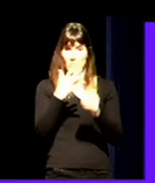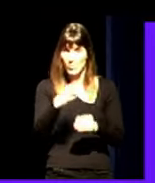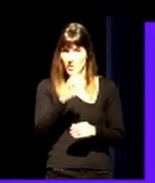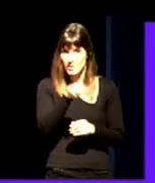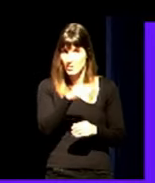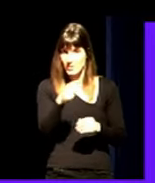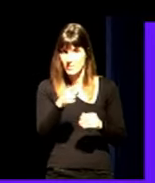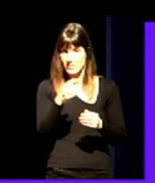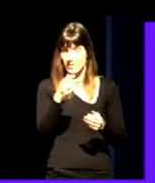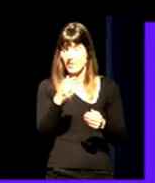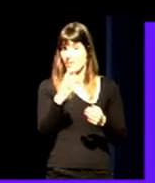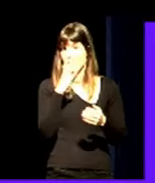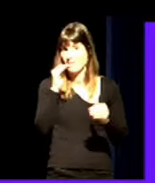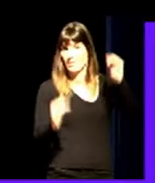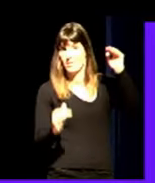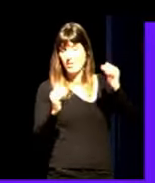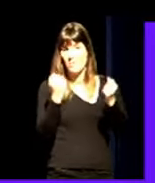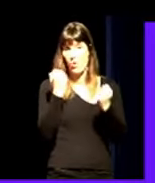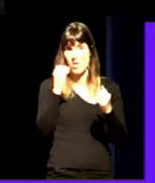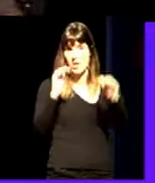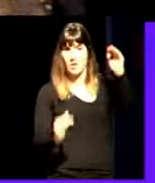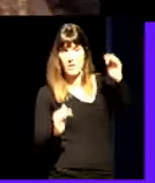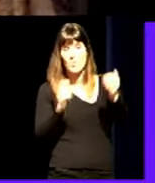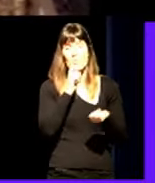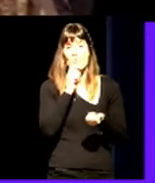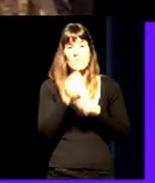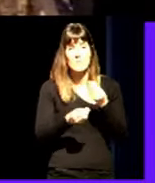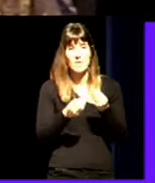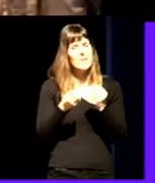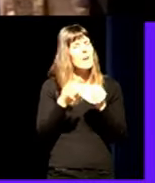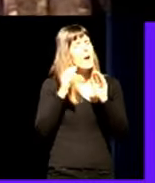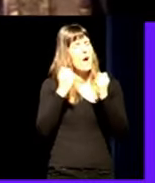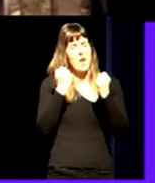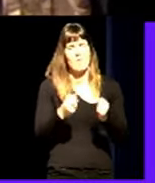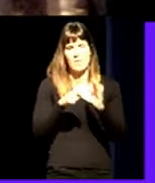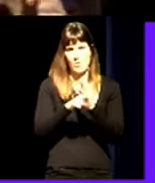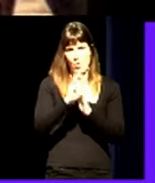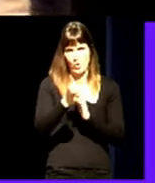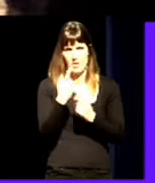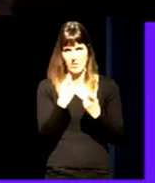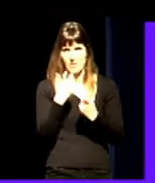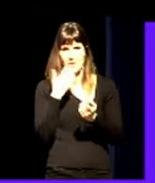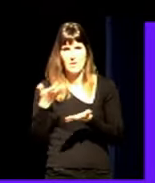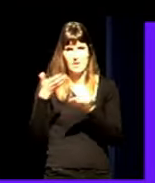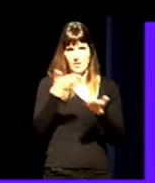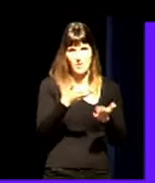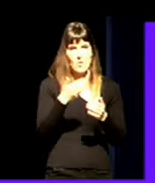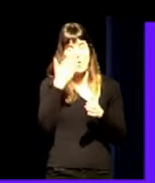El desequilibrio de poder es tan fuerte que tenemos que utilizar otros mecanismos, como la ayuda o como la mentoría,